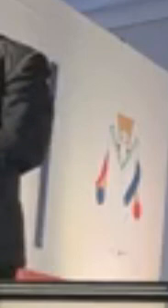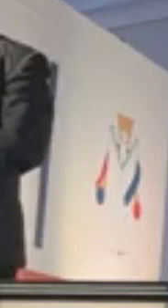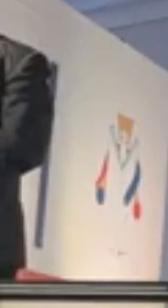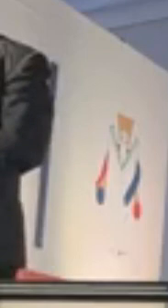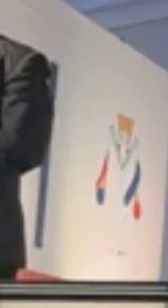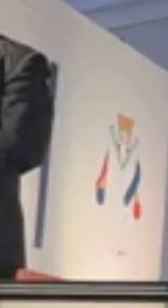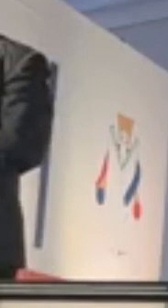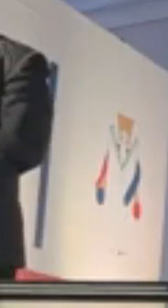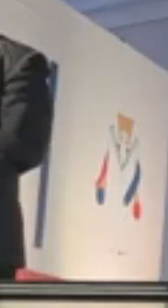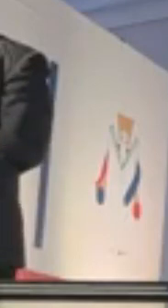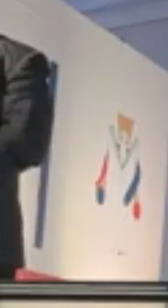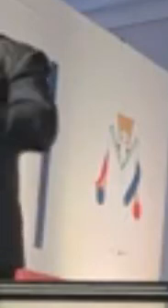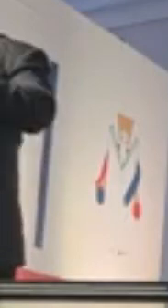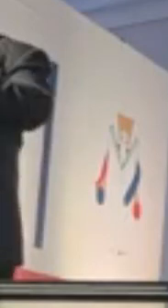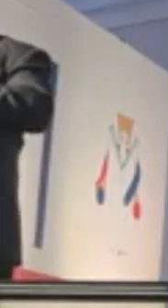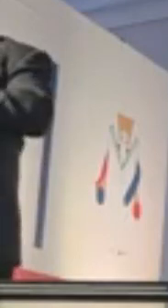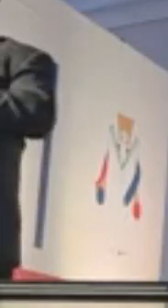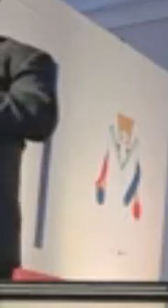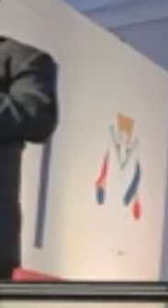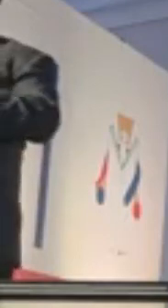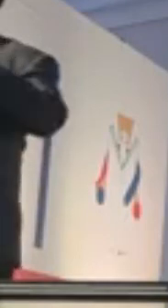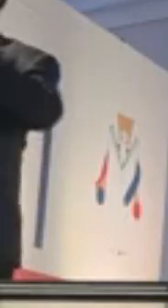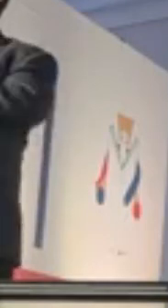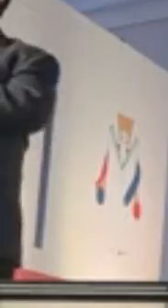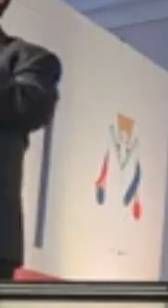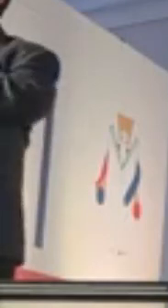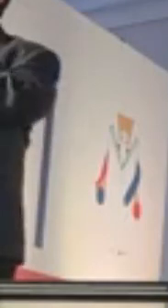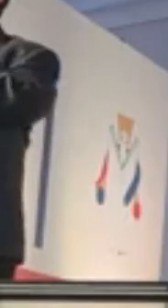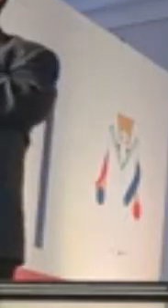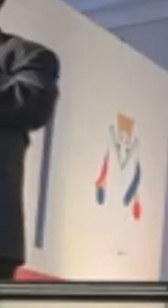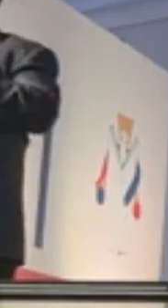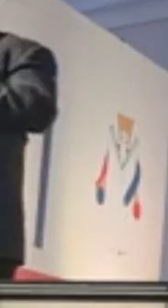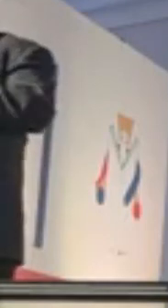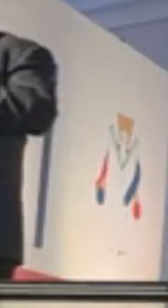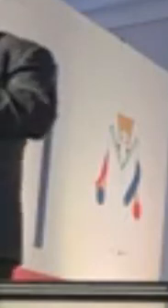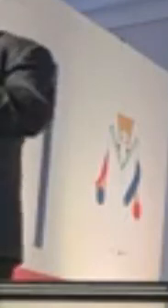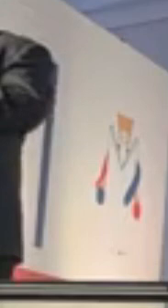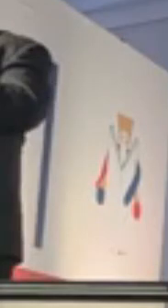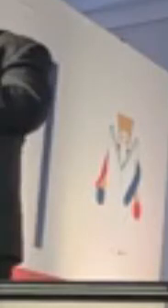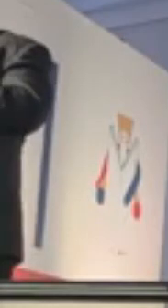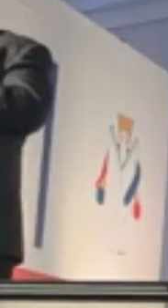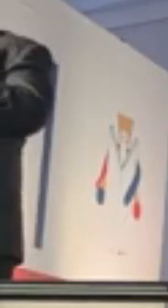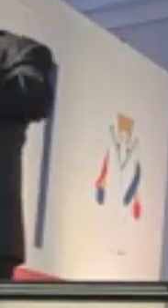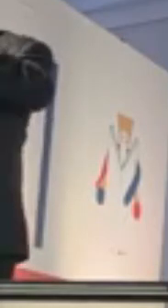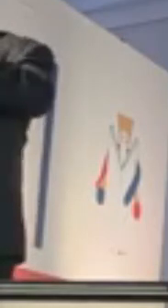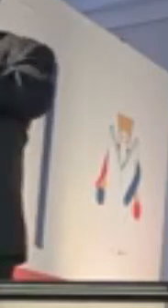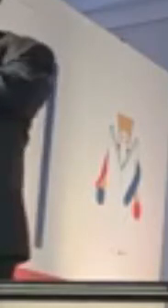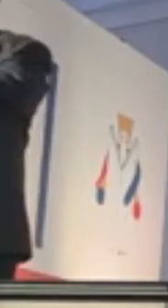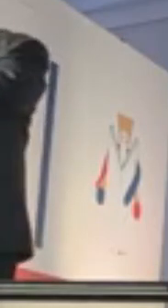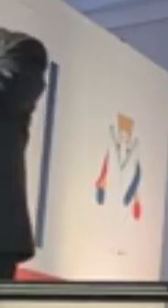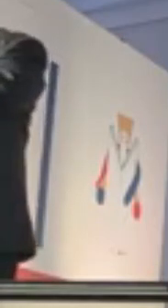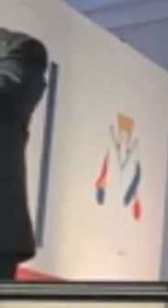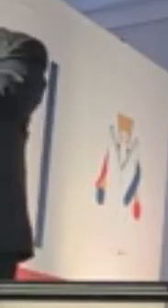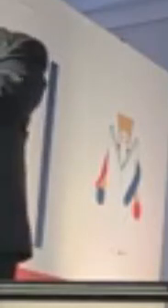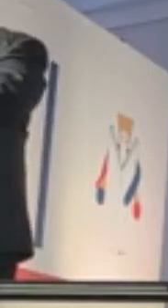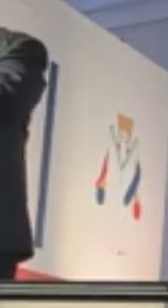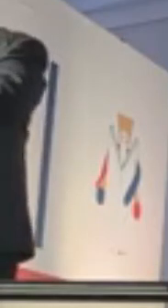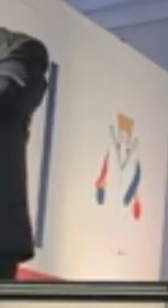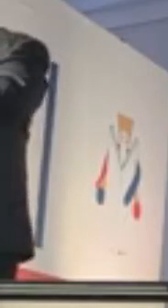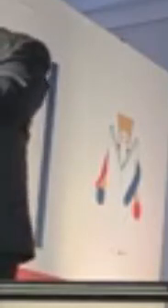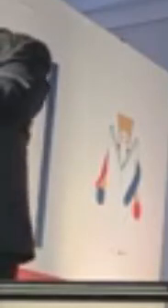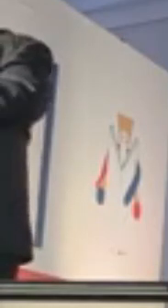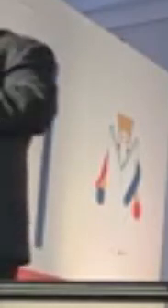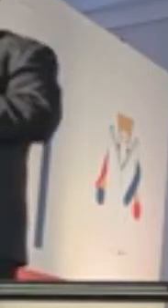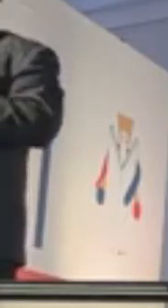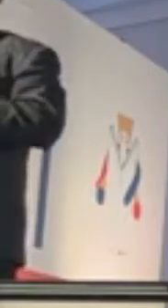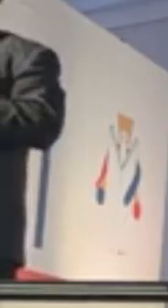vamos a parar, tienes que cambiar el sistema económico, no es un tema de bondad, humanidad, y no es América Latina, sino es el mundo,